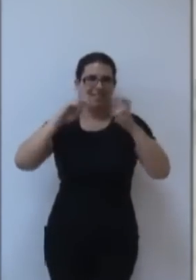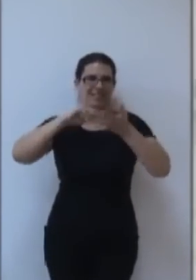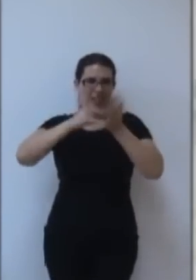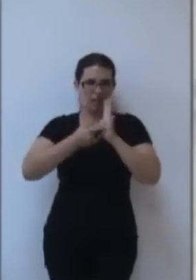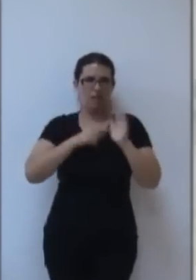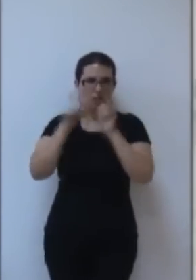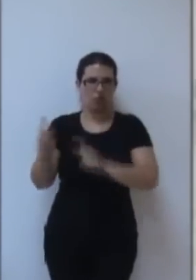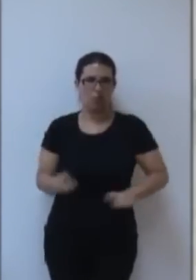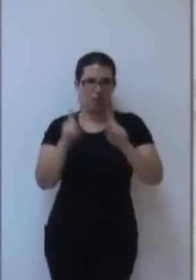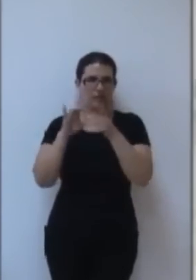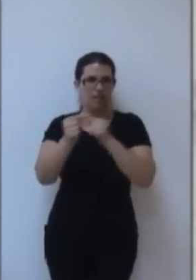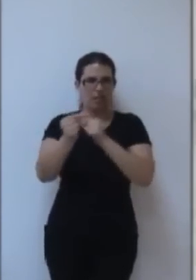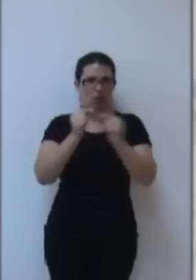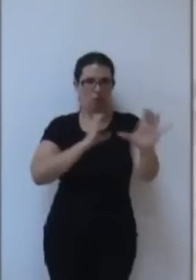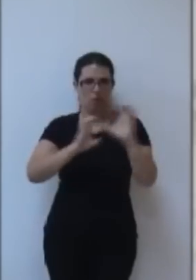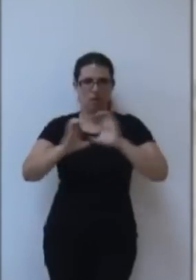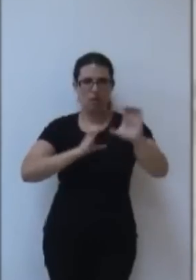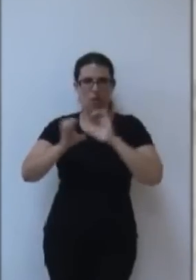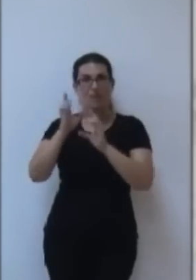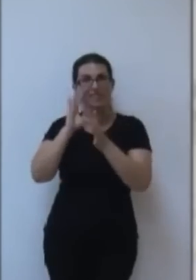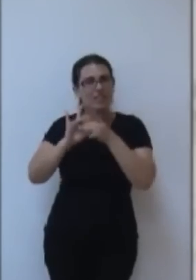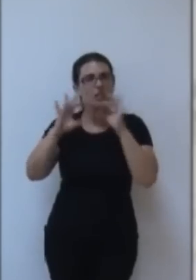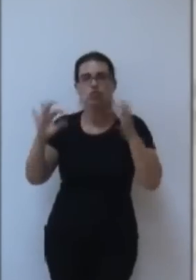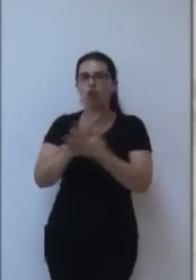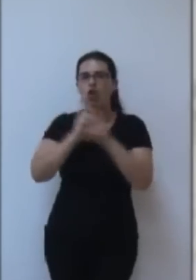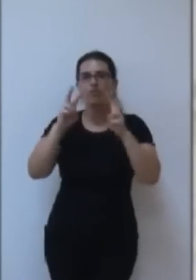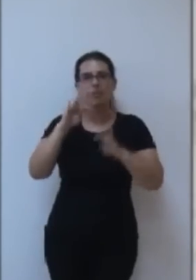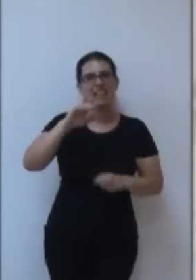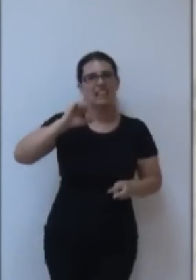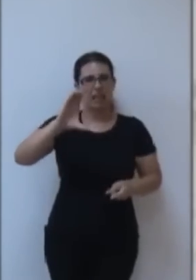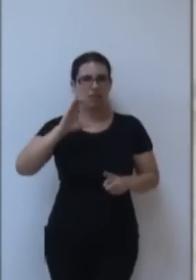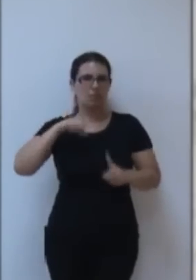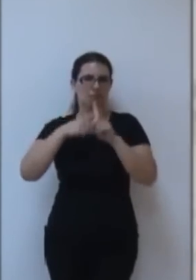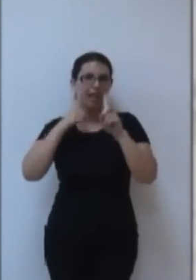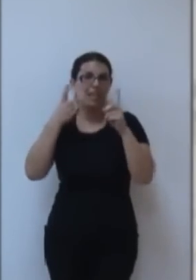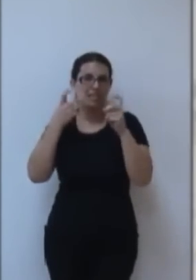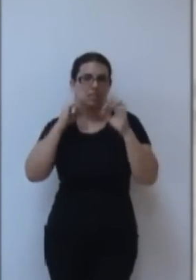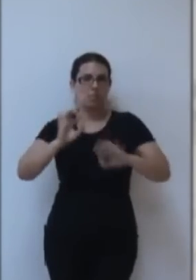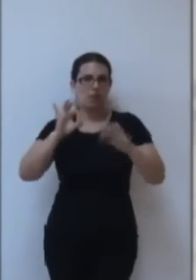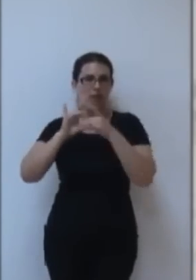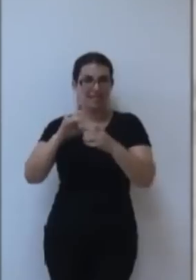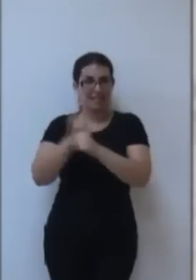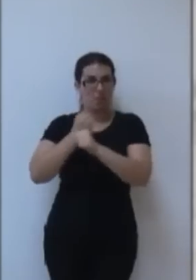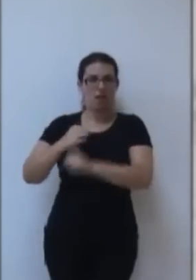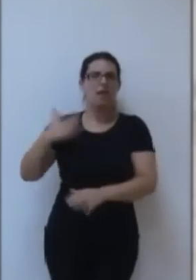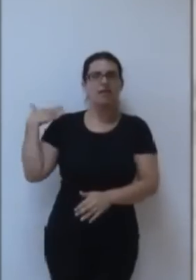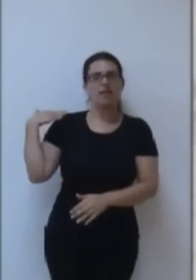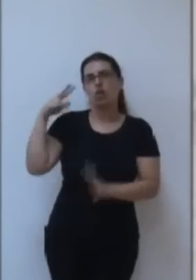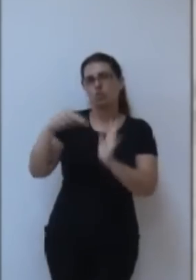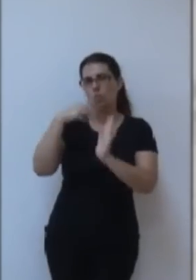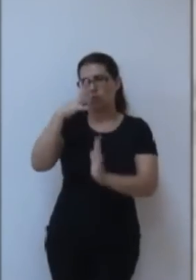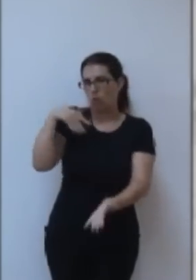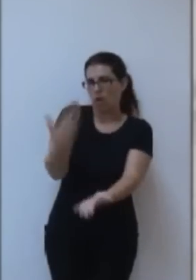pues lleva dirigiendo proyectos relacionados con el uso de las TIC y con necesidades especiales desde el 2004. Muchísimas gracias por estar aquí, por